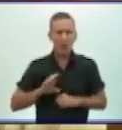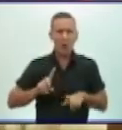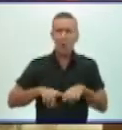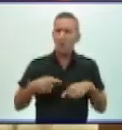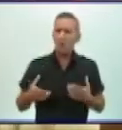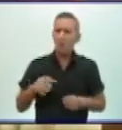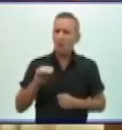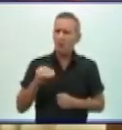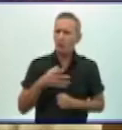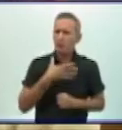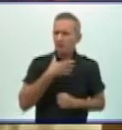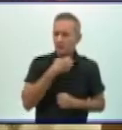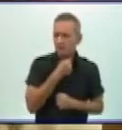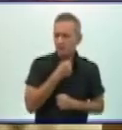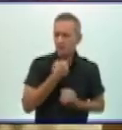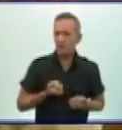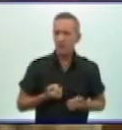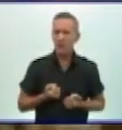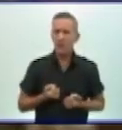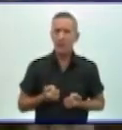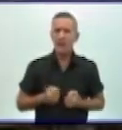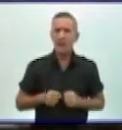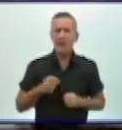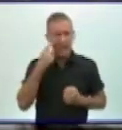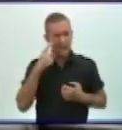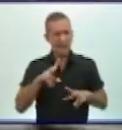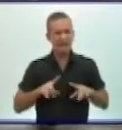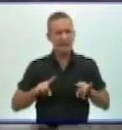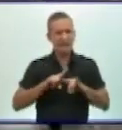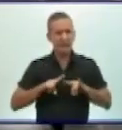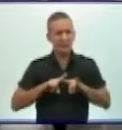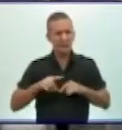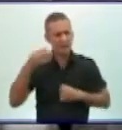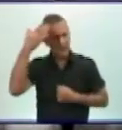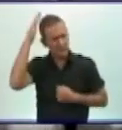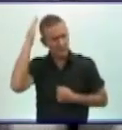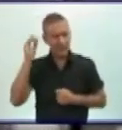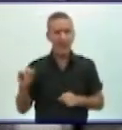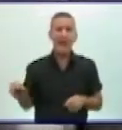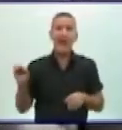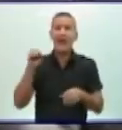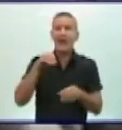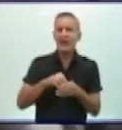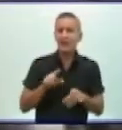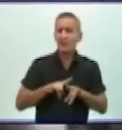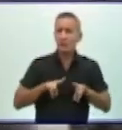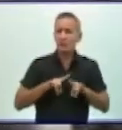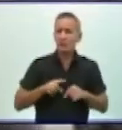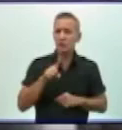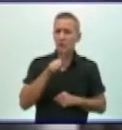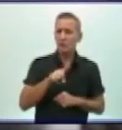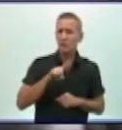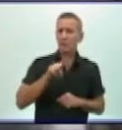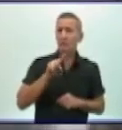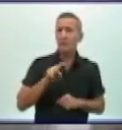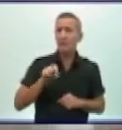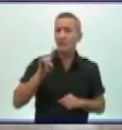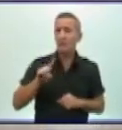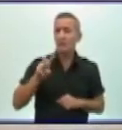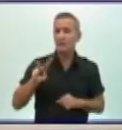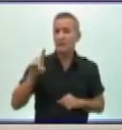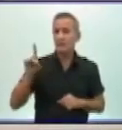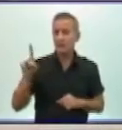vida universitaria de Mella, que sin duda fue la más rica. Mella entra a la universidad en el año 1921, va a estudiar